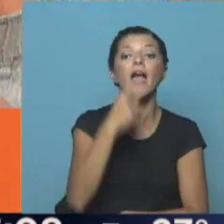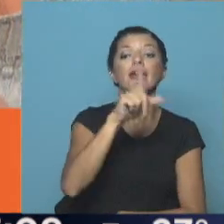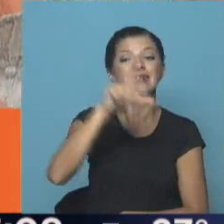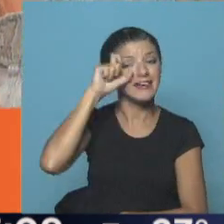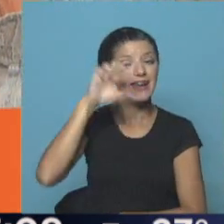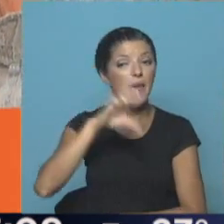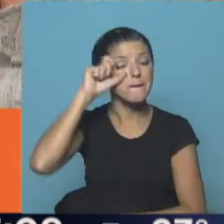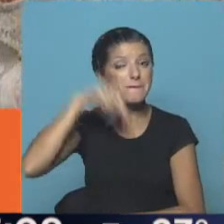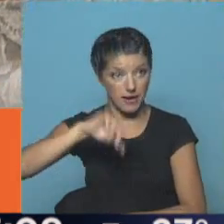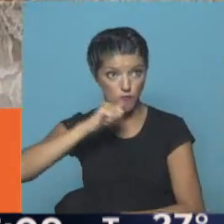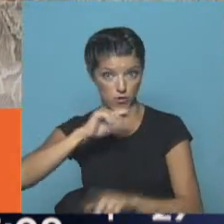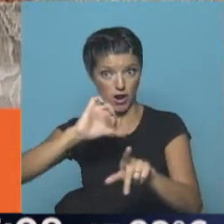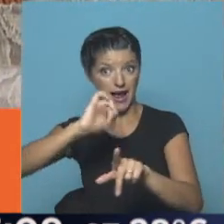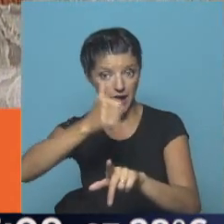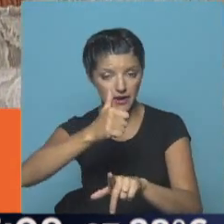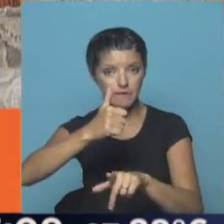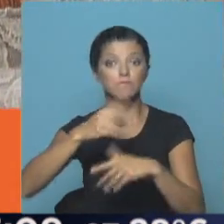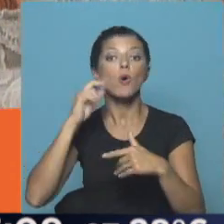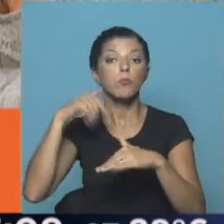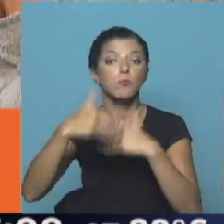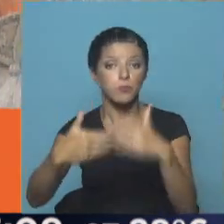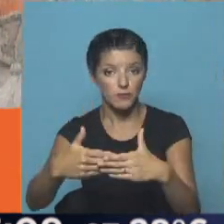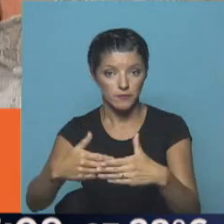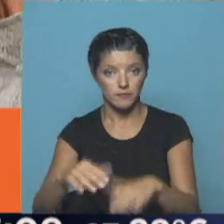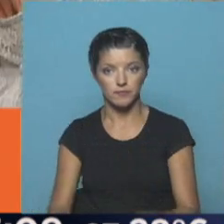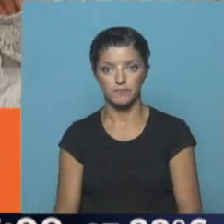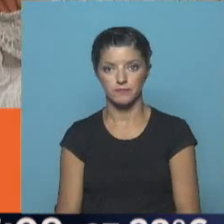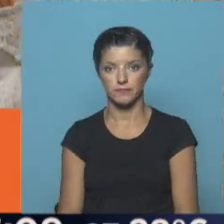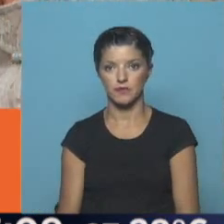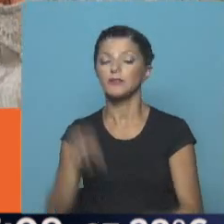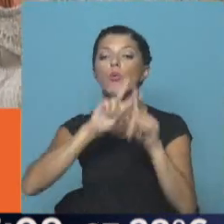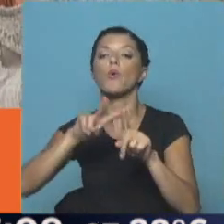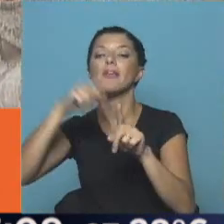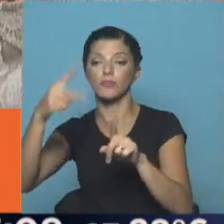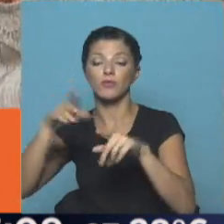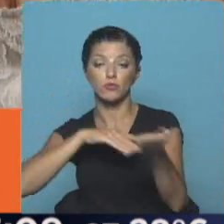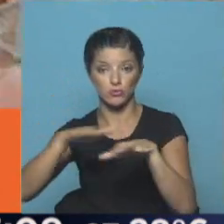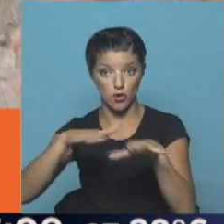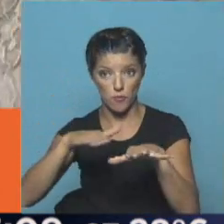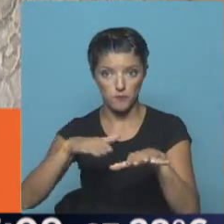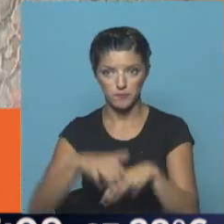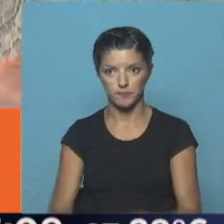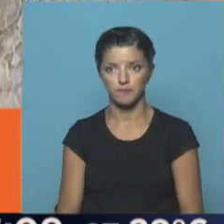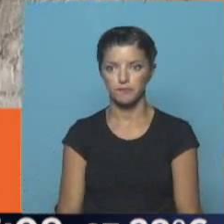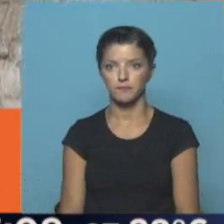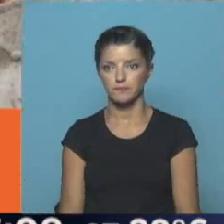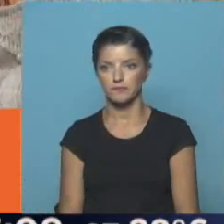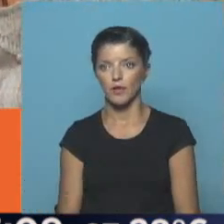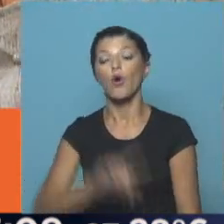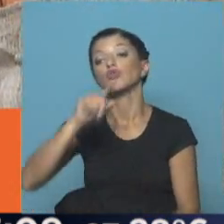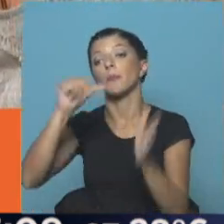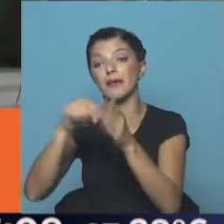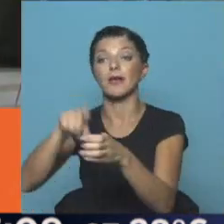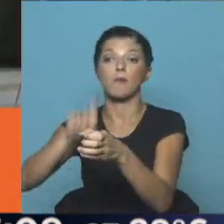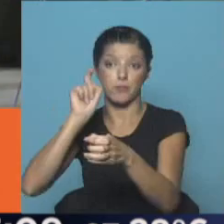las elecciones en Francia y verdaderamente propone una segunda opción de quiebre con un segundo divorcio en Europa. Marine Le